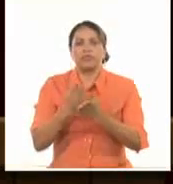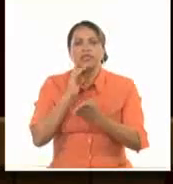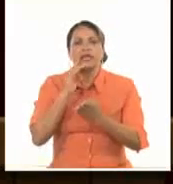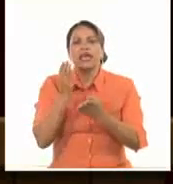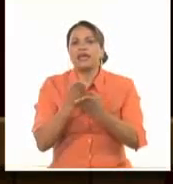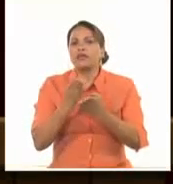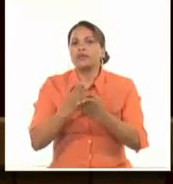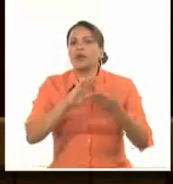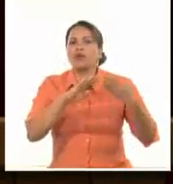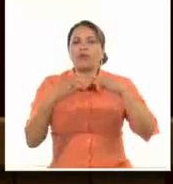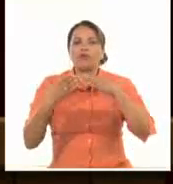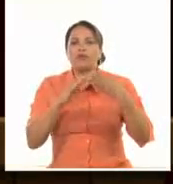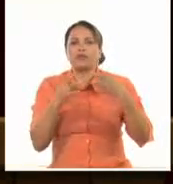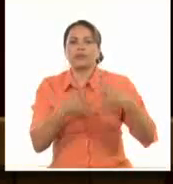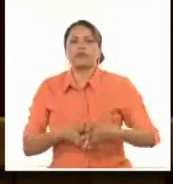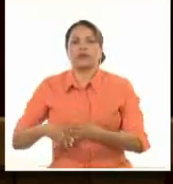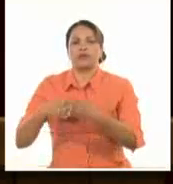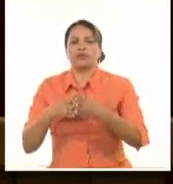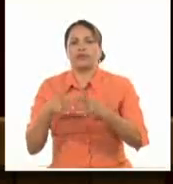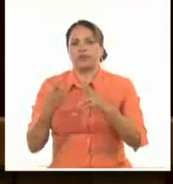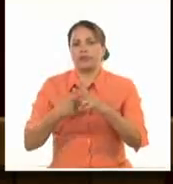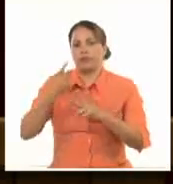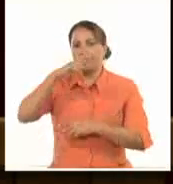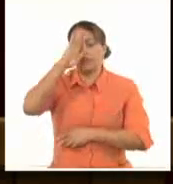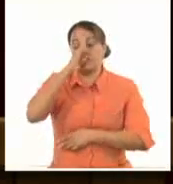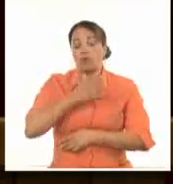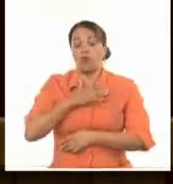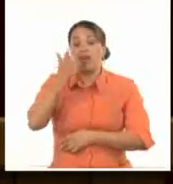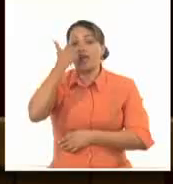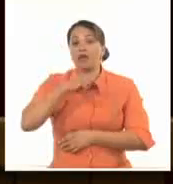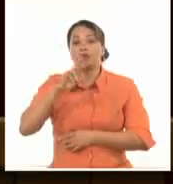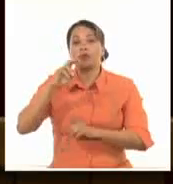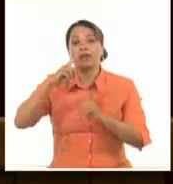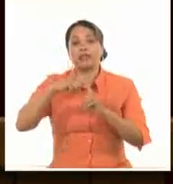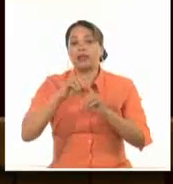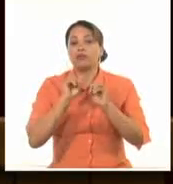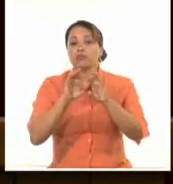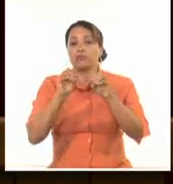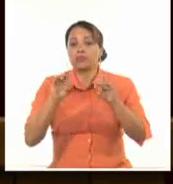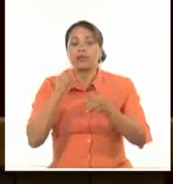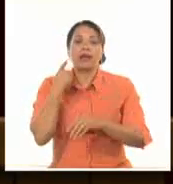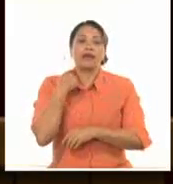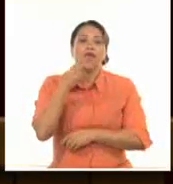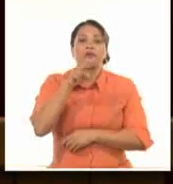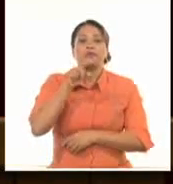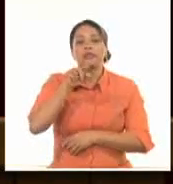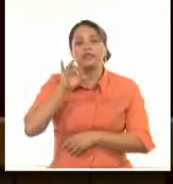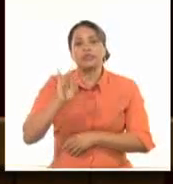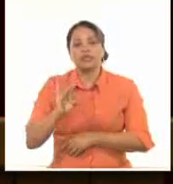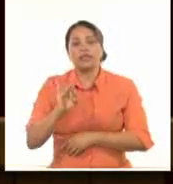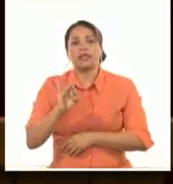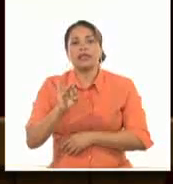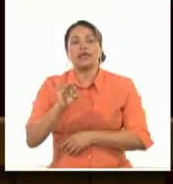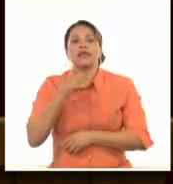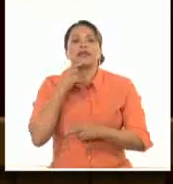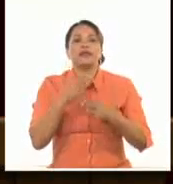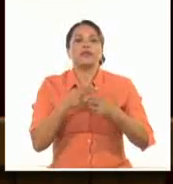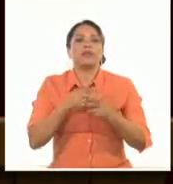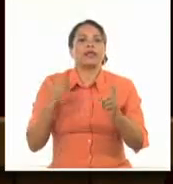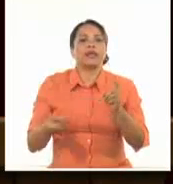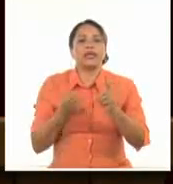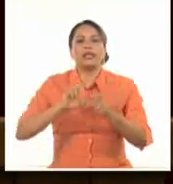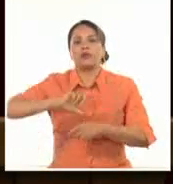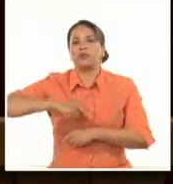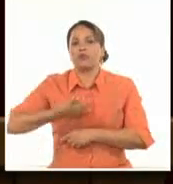Unidos-Cuba. En un enjundioso artículo publicado en 2017 sobre la guerra cultural contra Cuba, que avanza